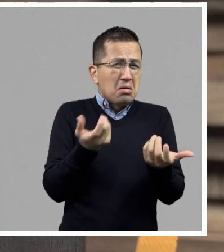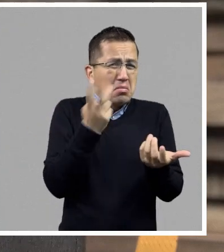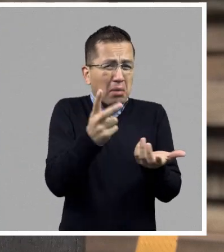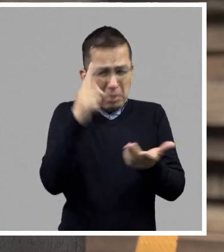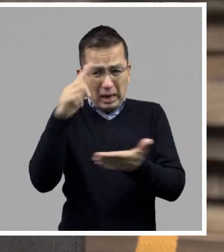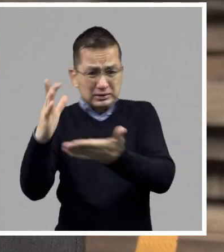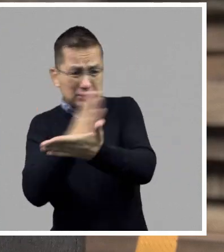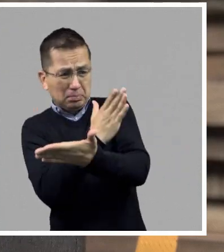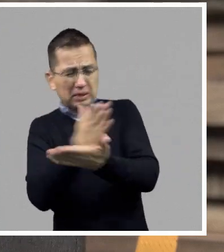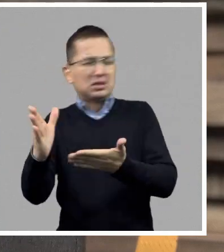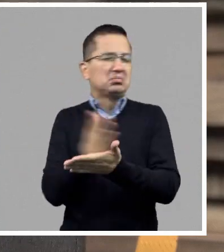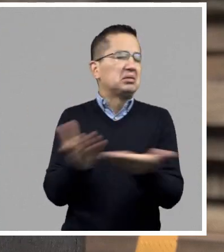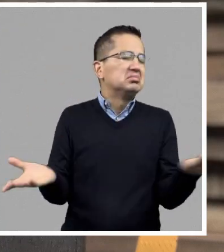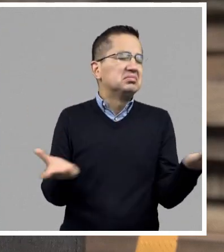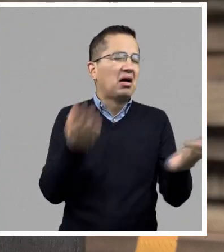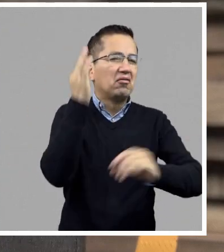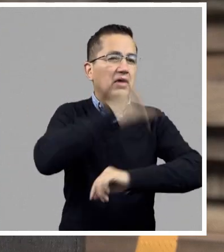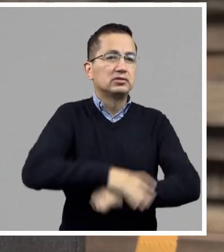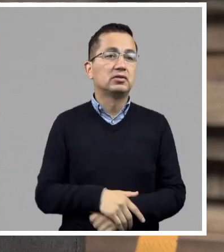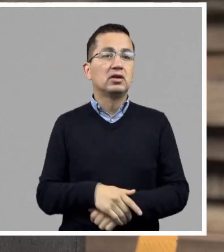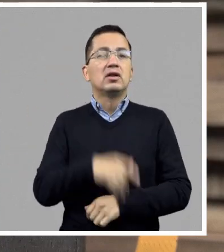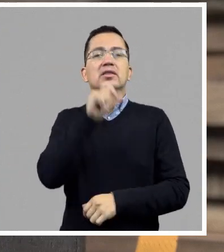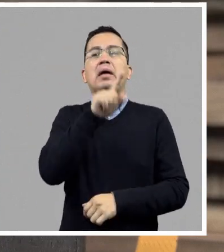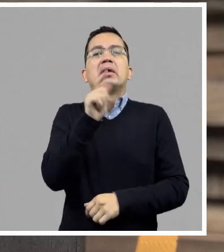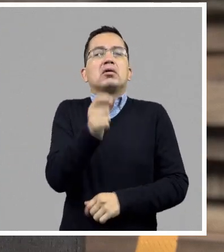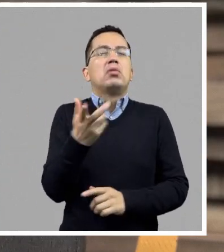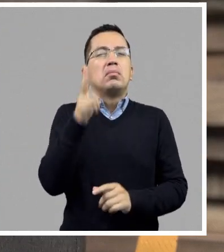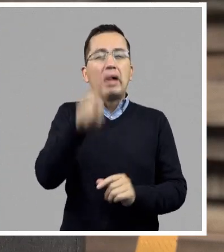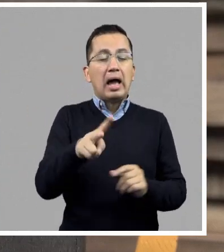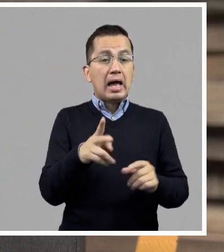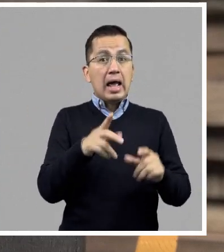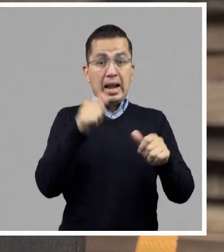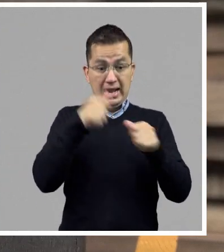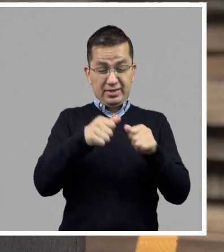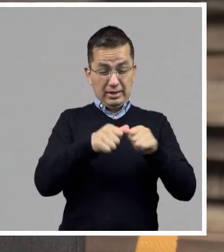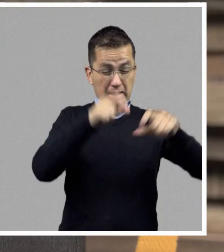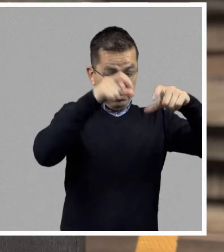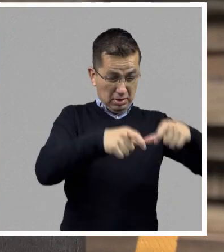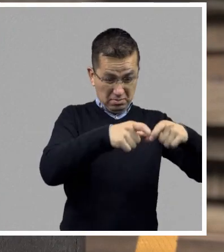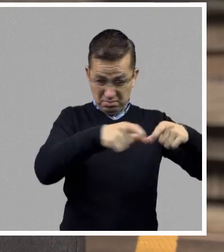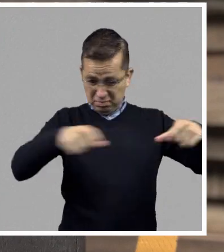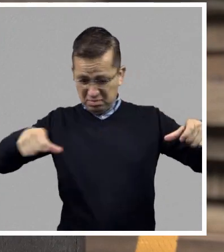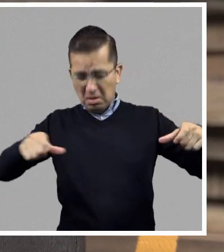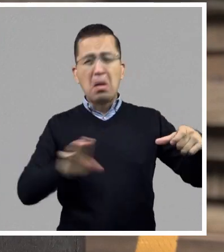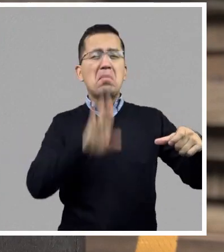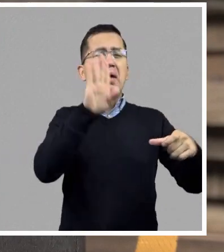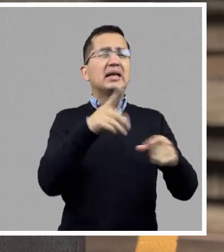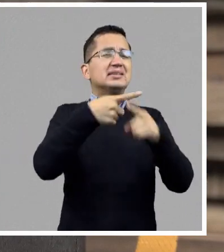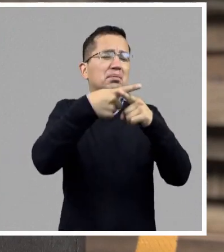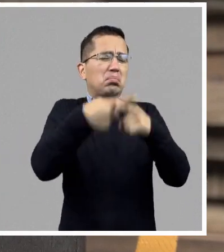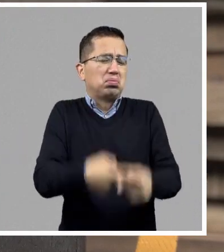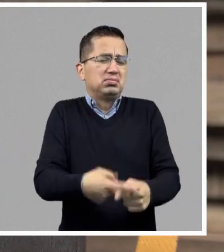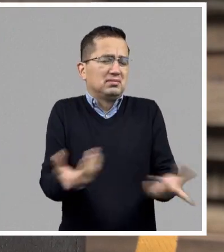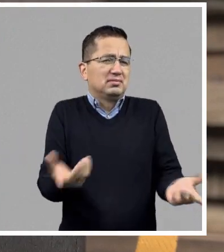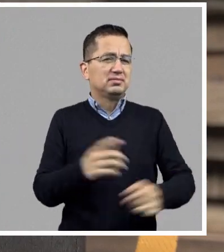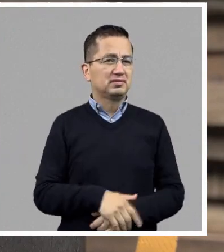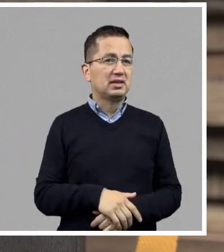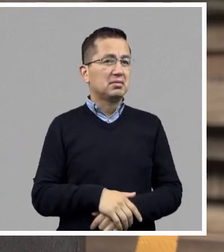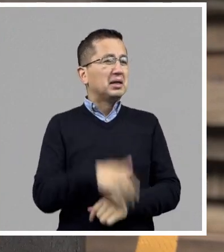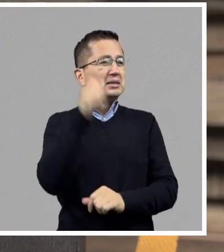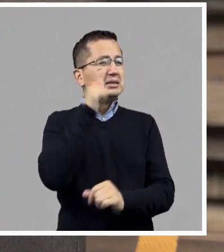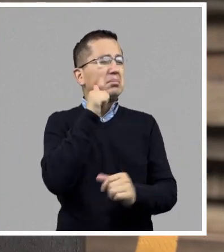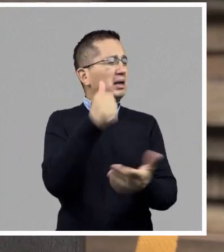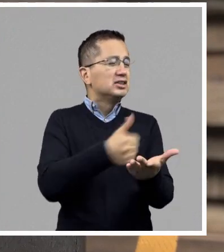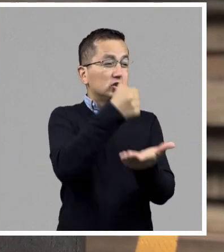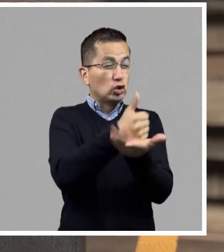como muy artificial y aparte de eso pues la tipografía funciona como un punto más o menos Entonces las ciudades son unas cosas que sabes